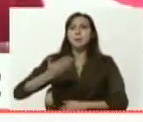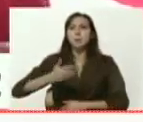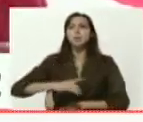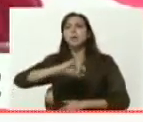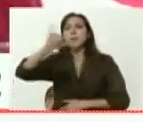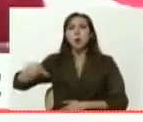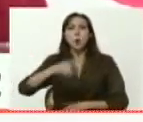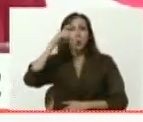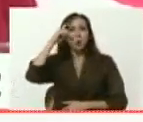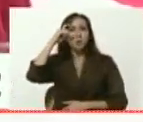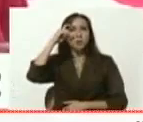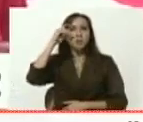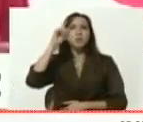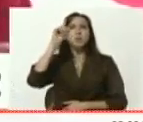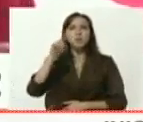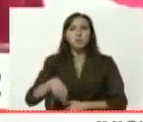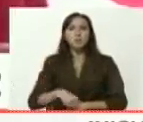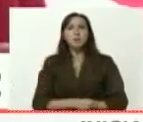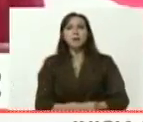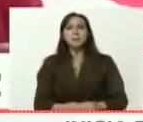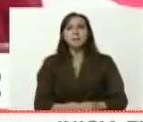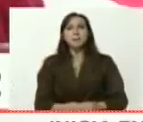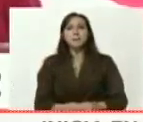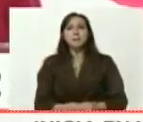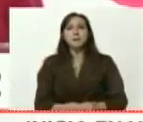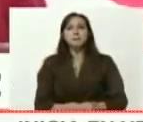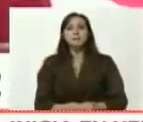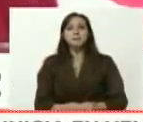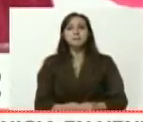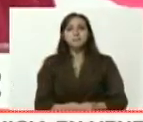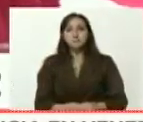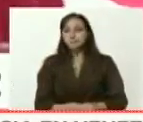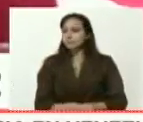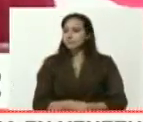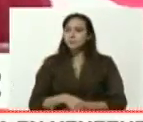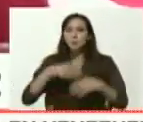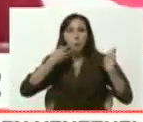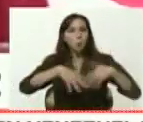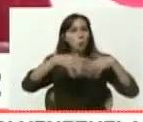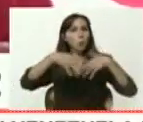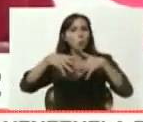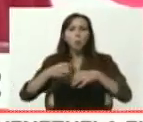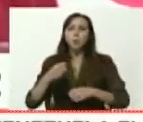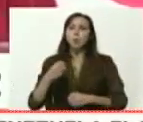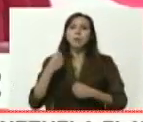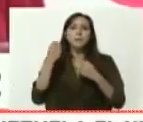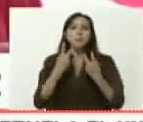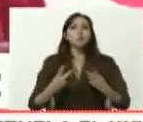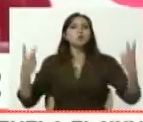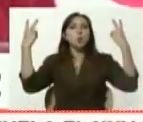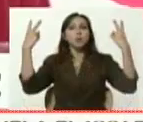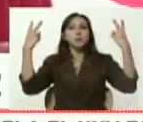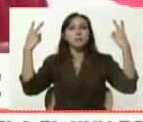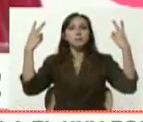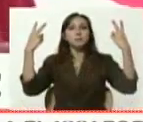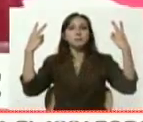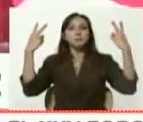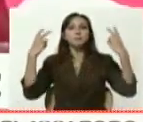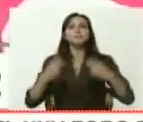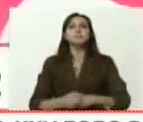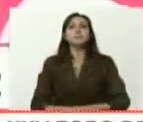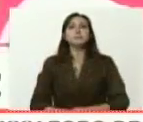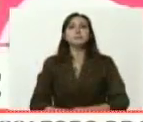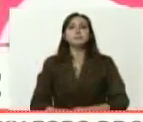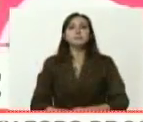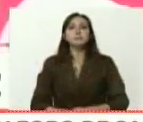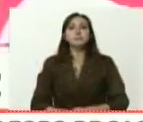Rodríguez, que es lo que nos saldrá de este laberinto para marchar de victoria en victoria. Yo no me noto en derrota. Yo